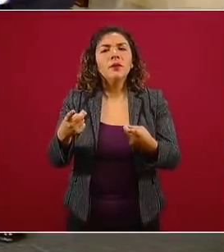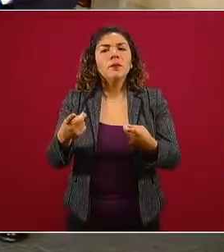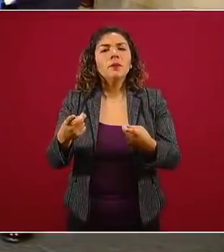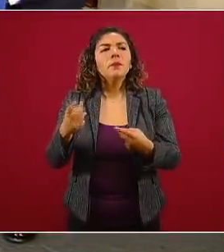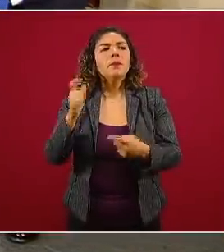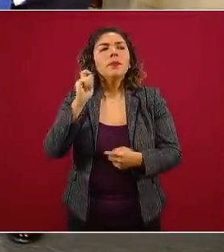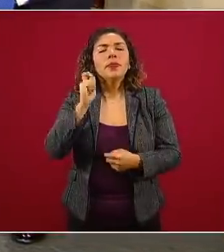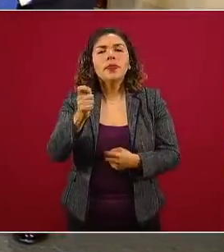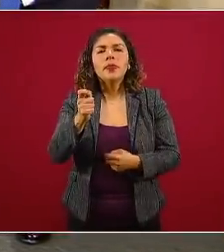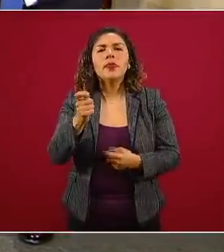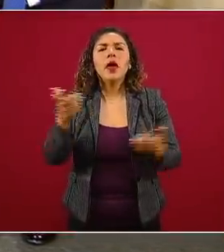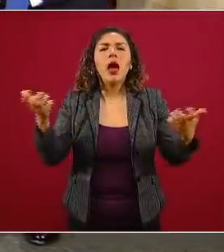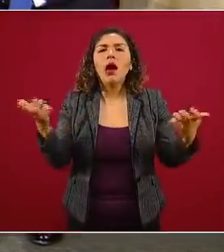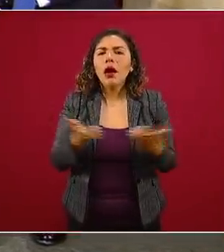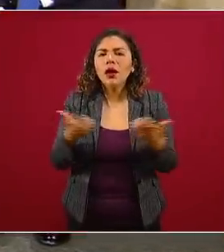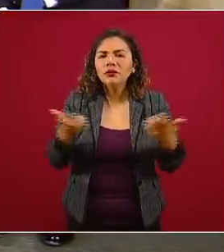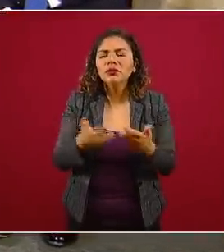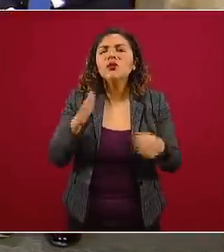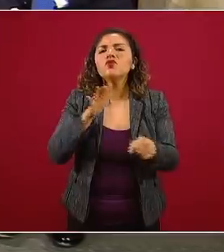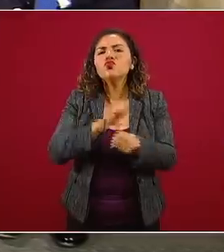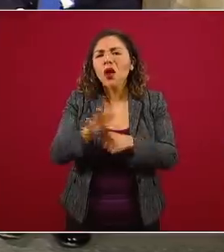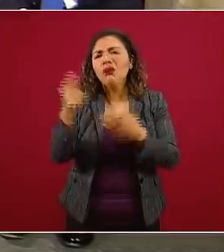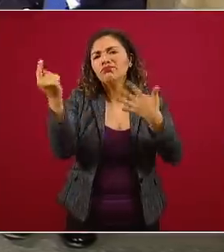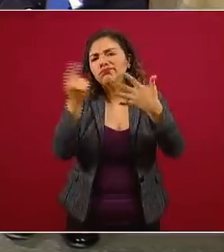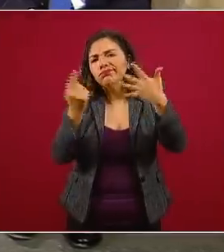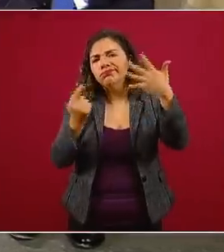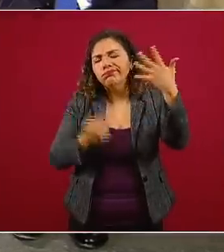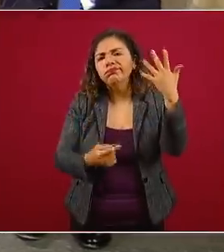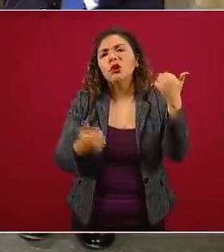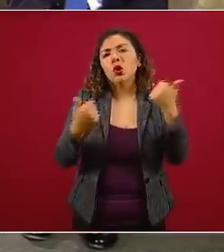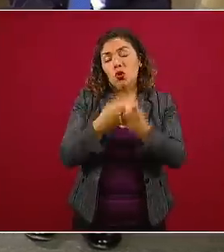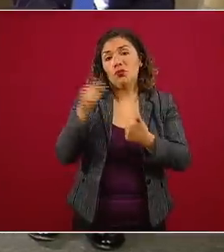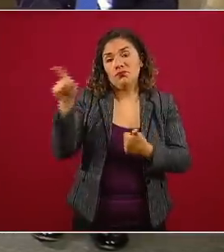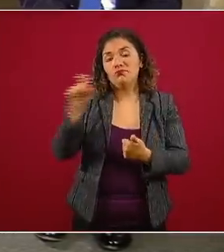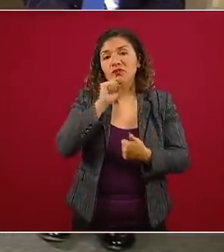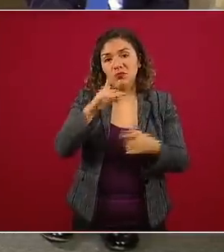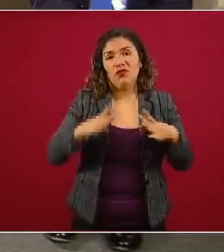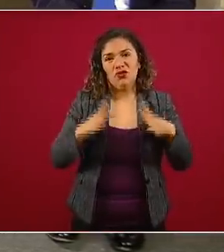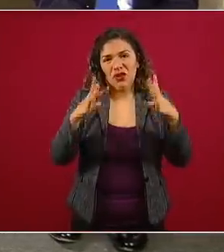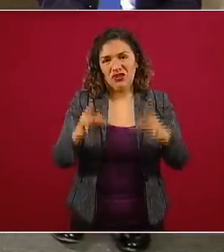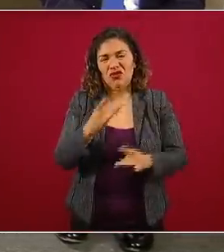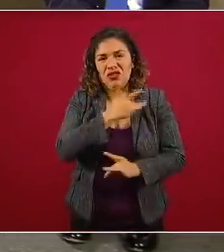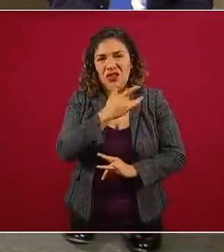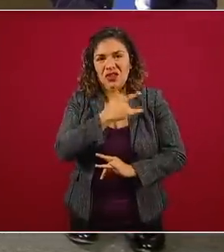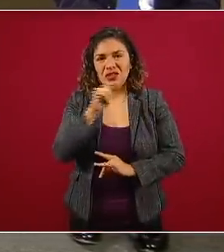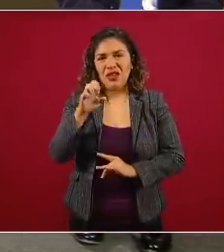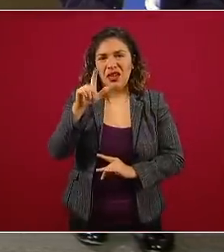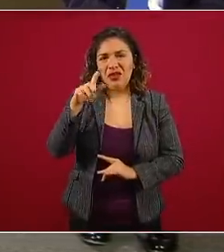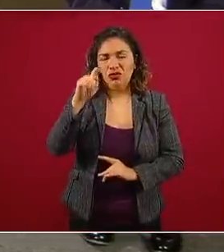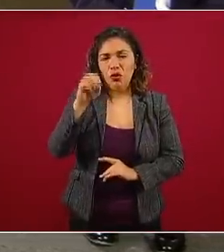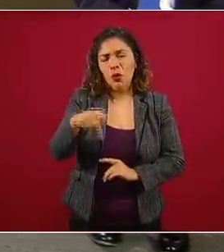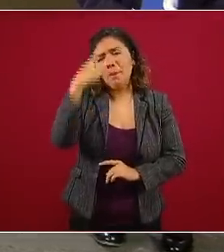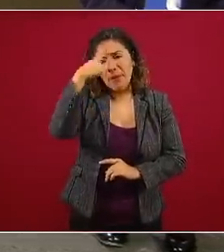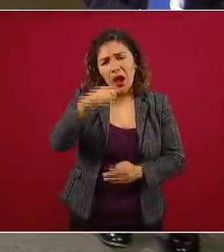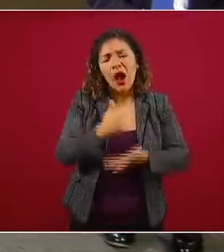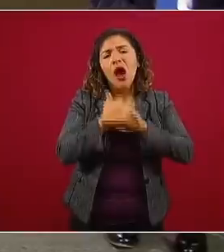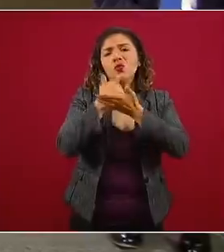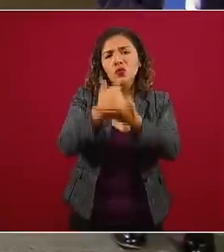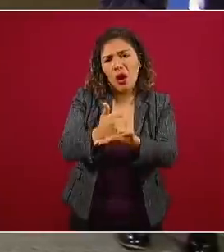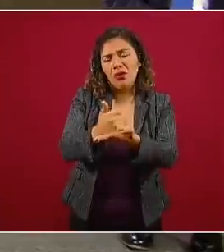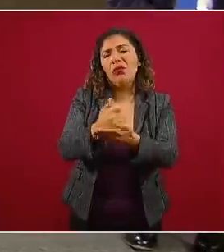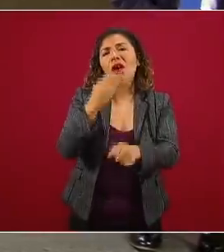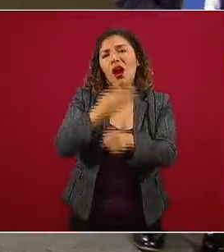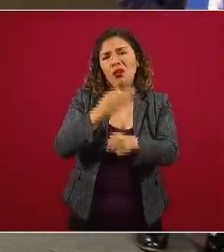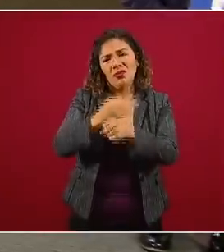lo que se está haciendo de parte de esta fundación para ayudar a enfrentar